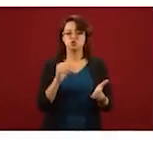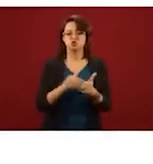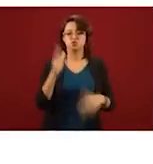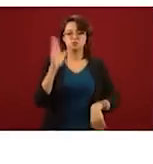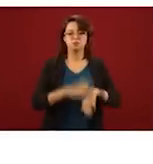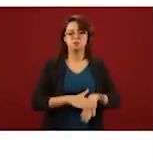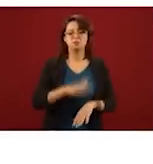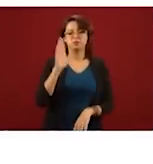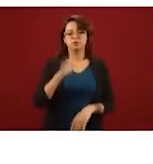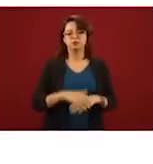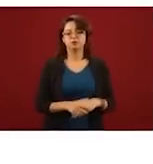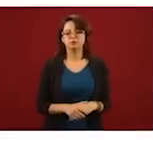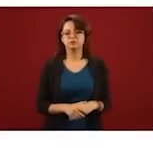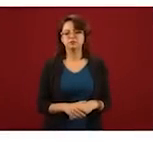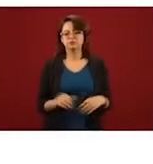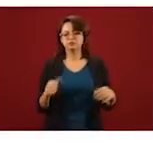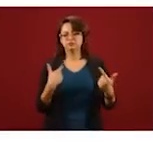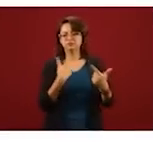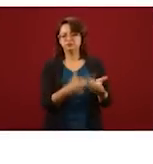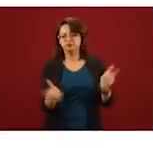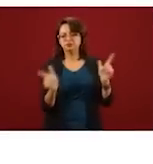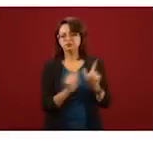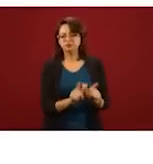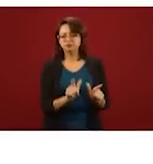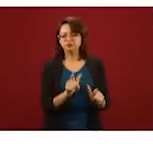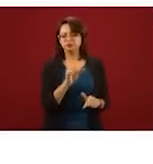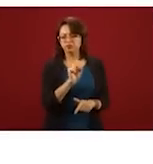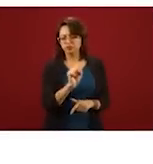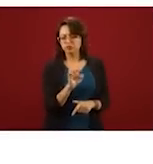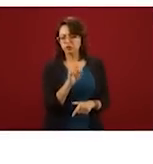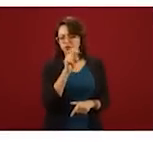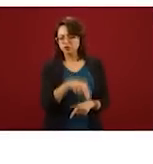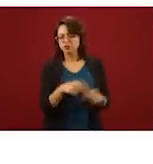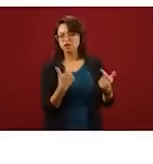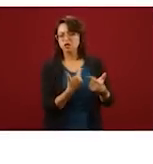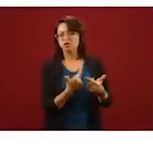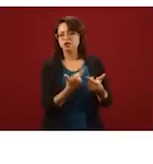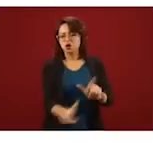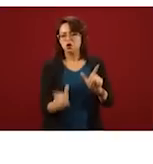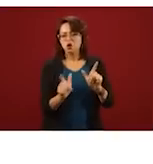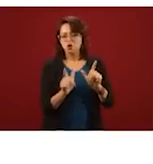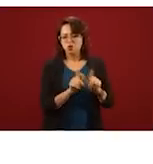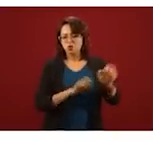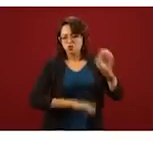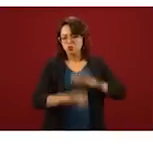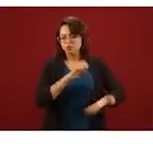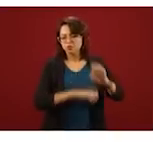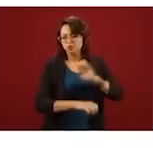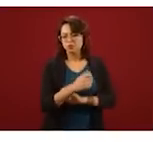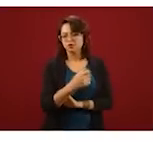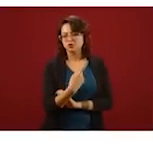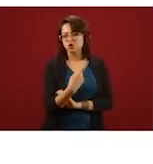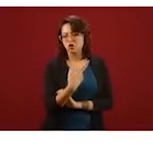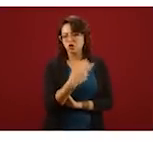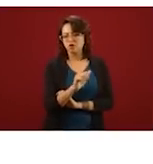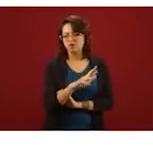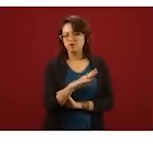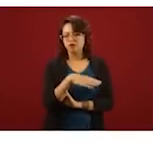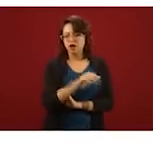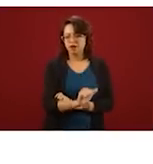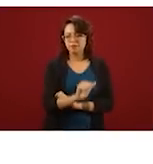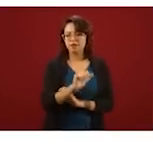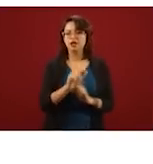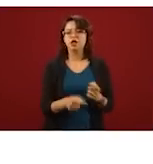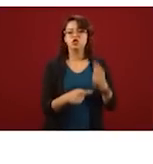Laboratorio Imperiales Pharma, una habilitación de más de 2 años con una multa también de más de $1 millón,